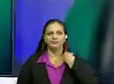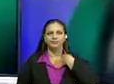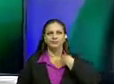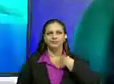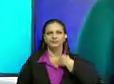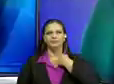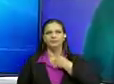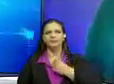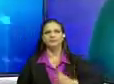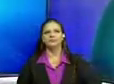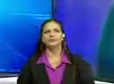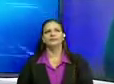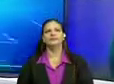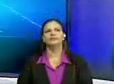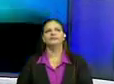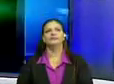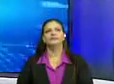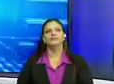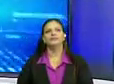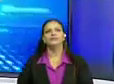¡Claro!